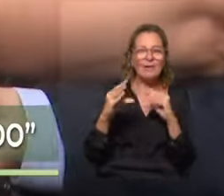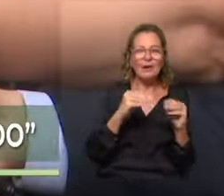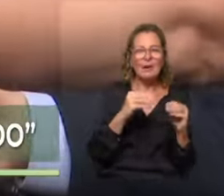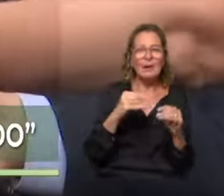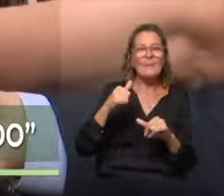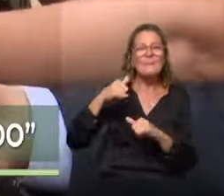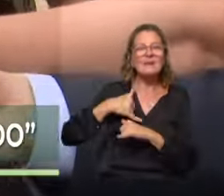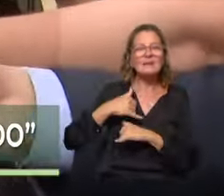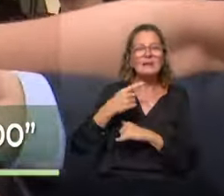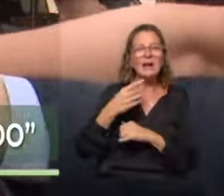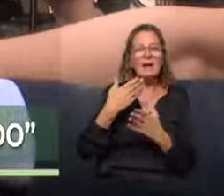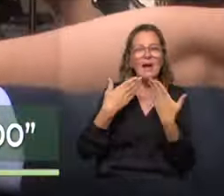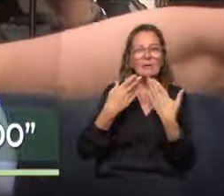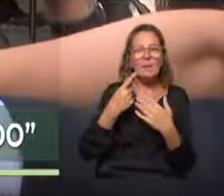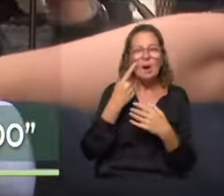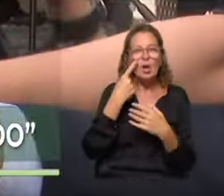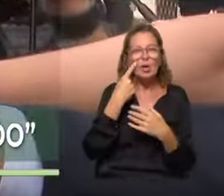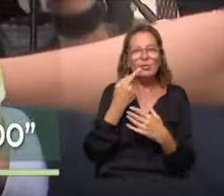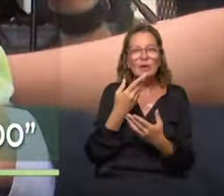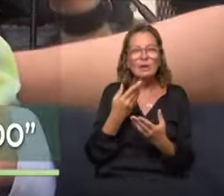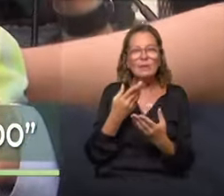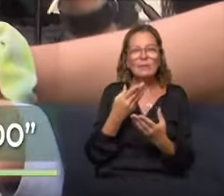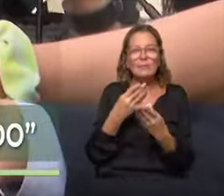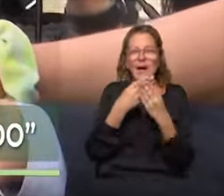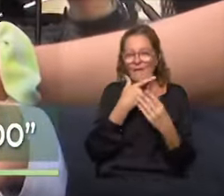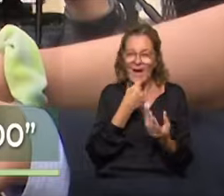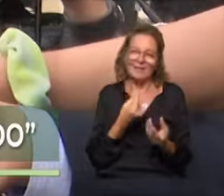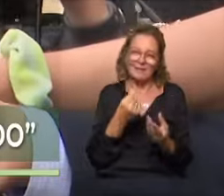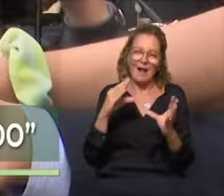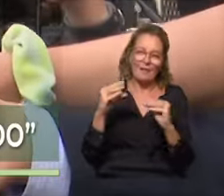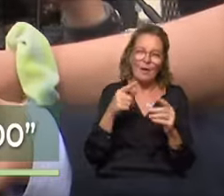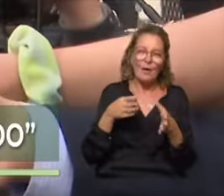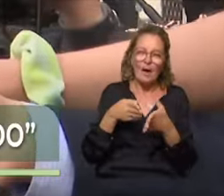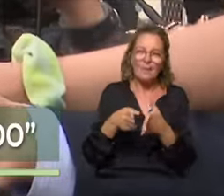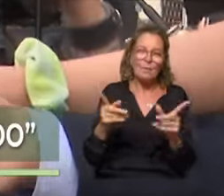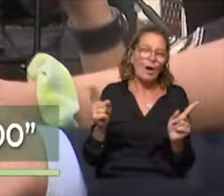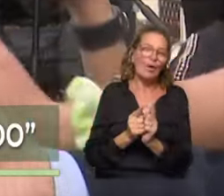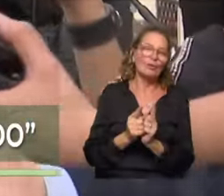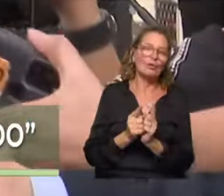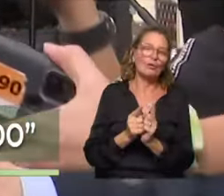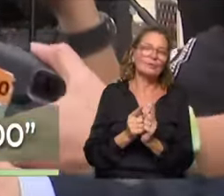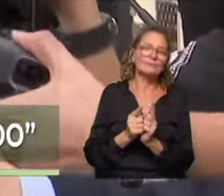tendrían que hablar para conocer el destino de los desaparecidos, que sería mucho más fácil y un camino tal vez mucho más corto.